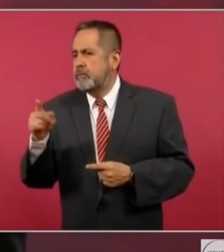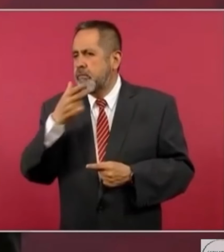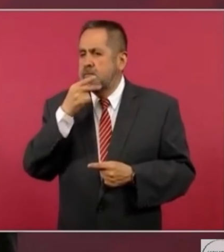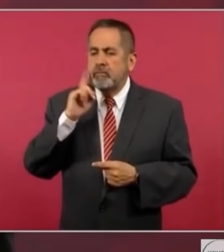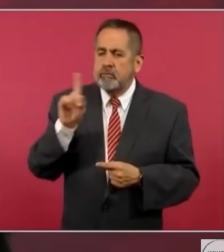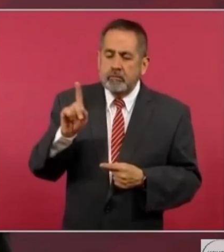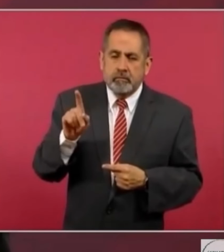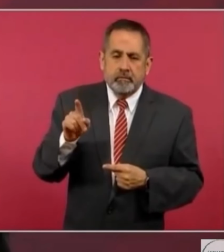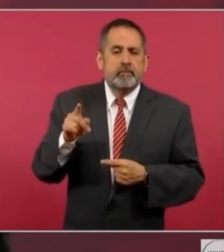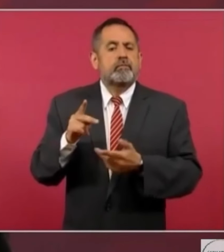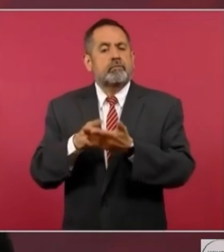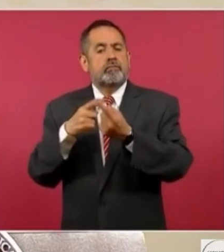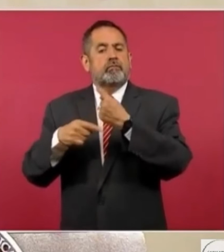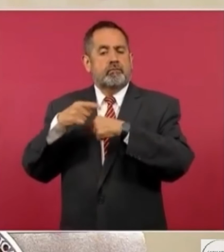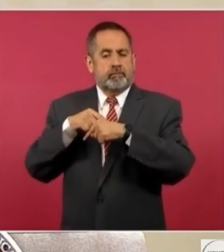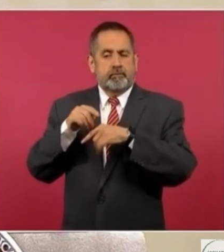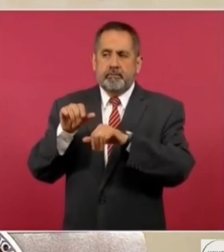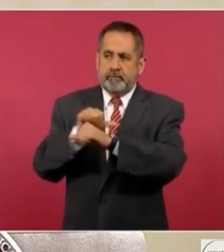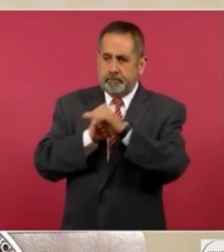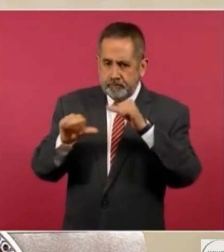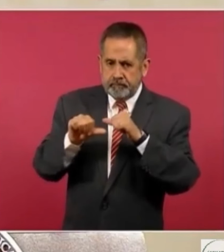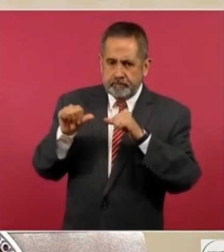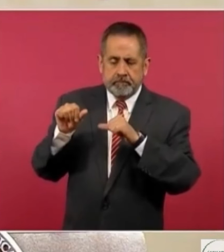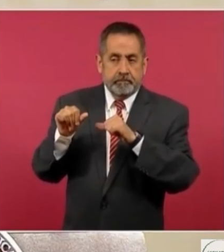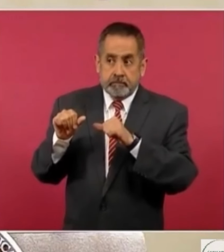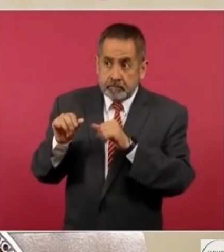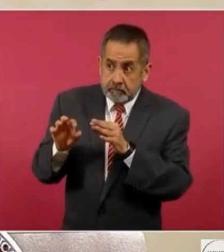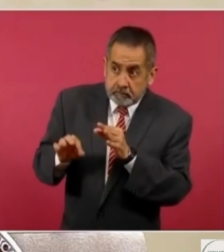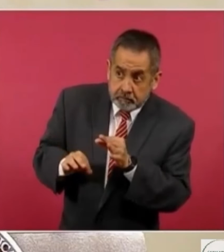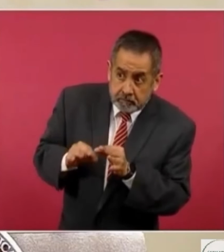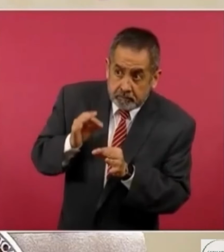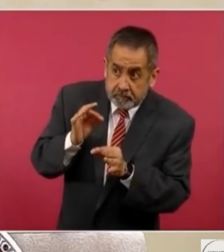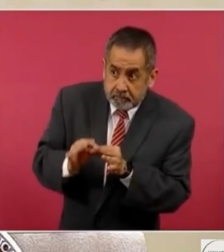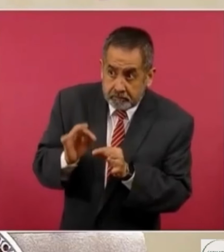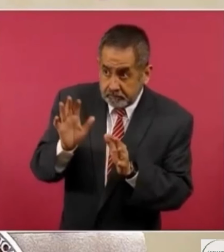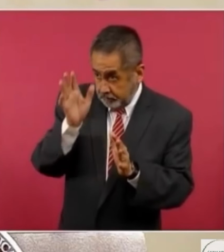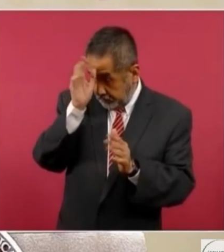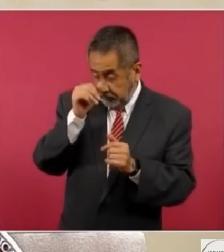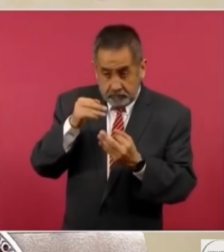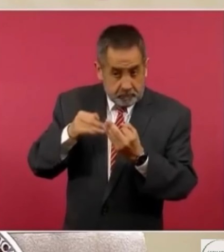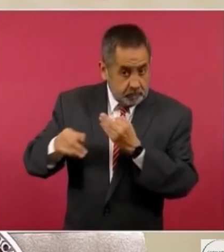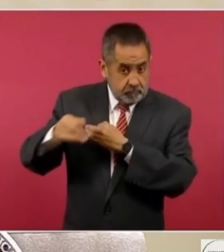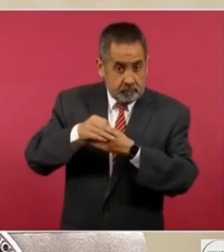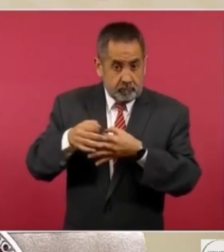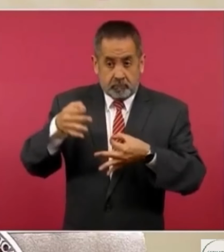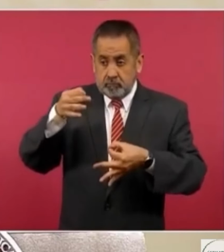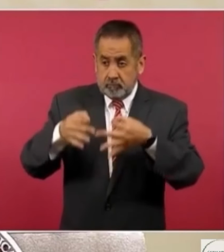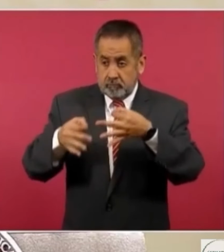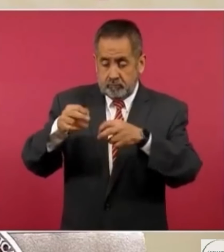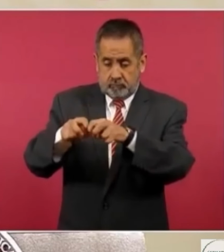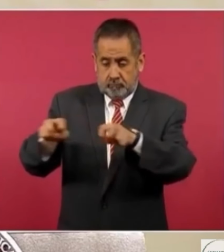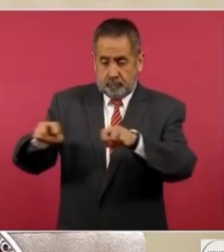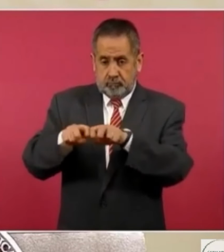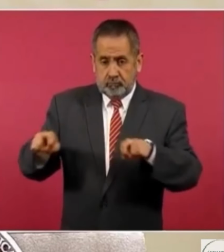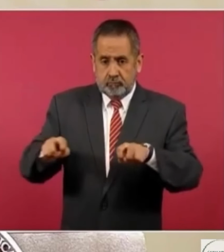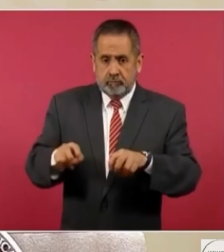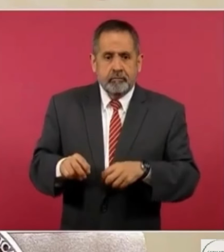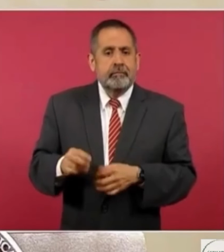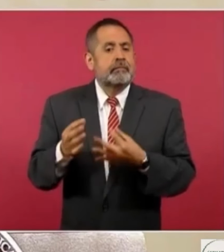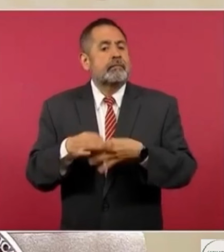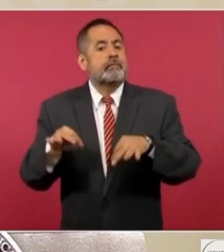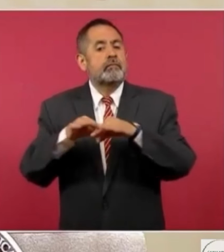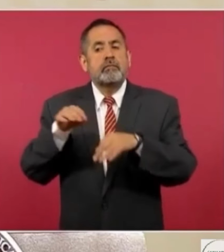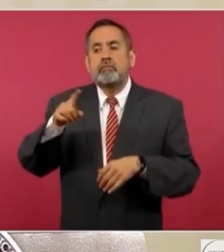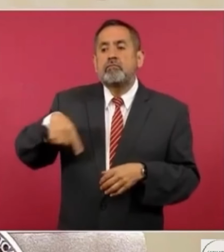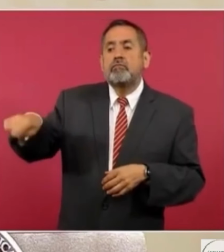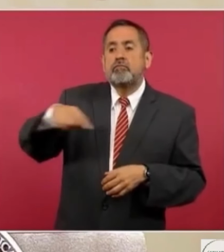volver a sustituir, y así hasta que se quedan de común acuerdo en el jurado. ¿Por qué es importante? Porque ese jurado determina